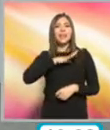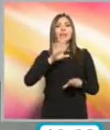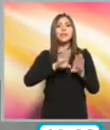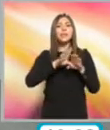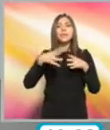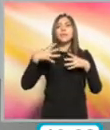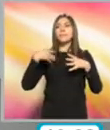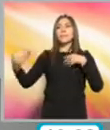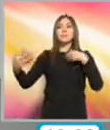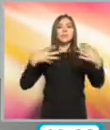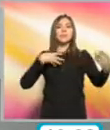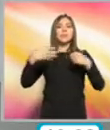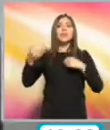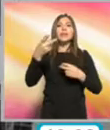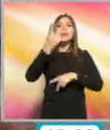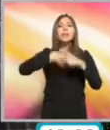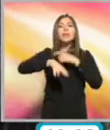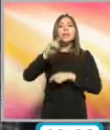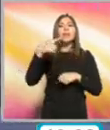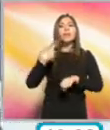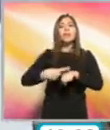epidemia de cólera.